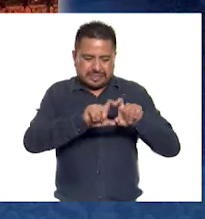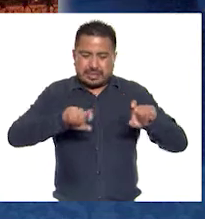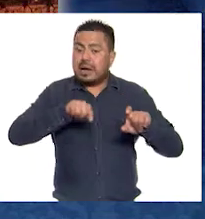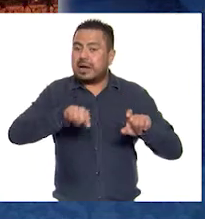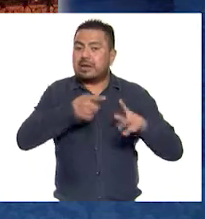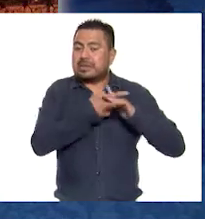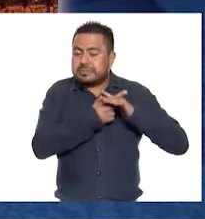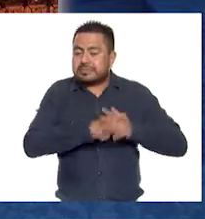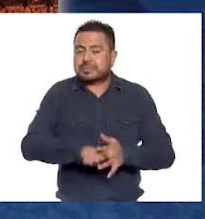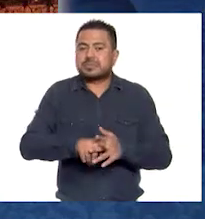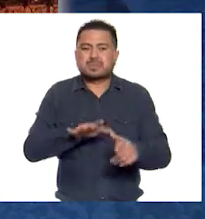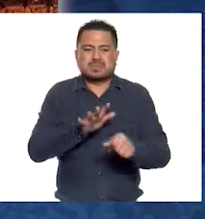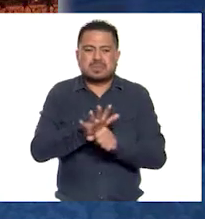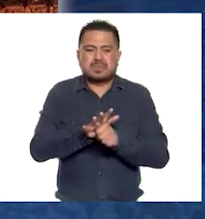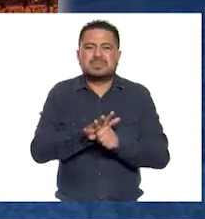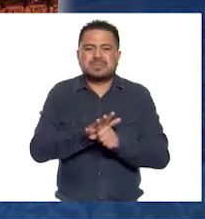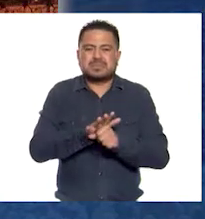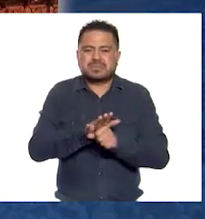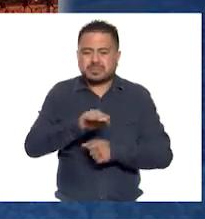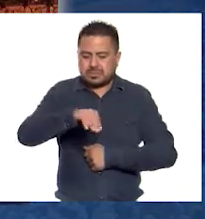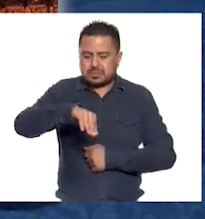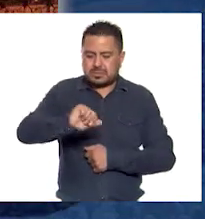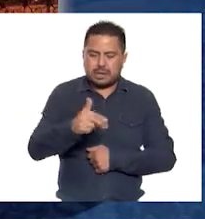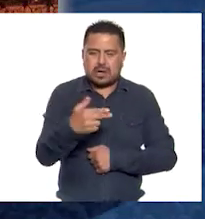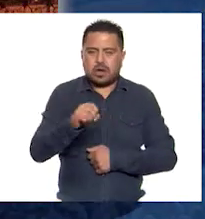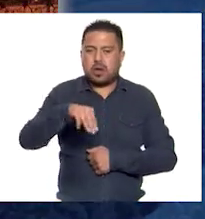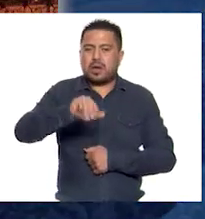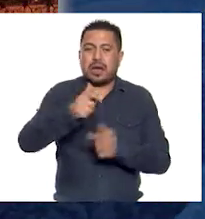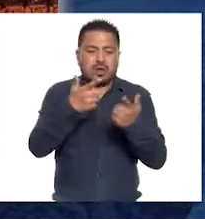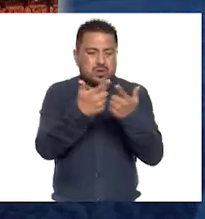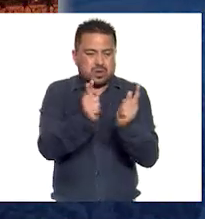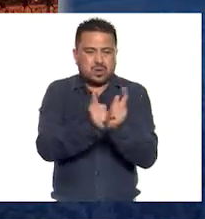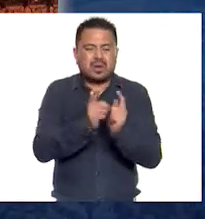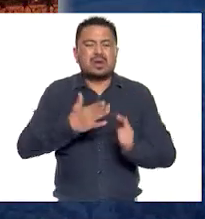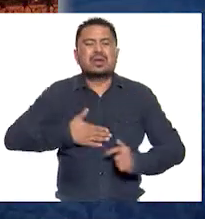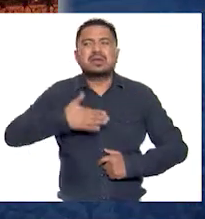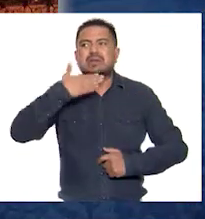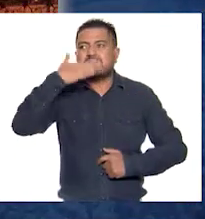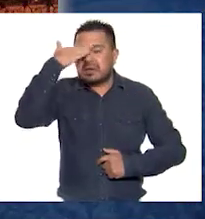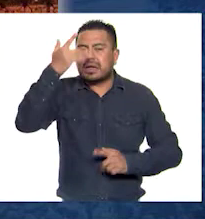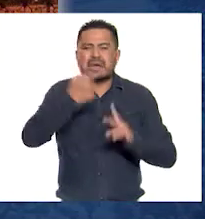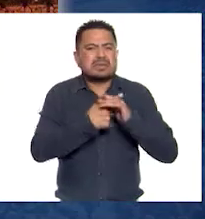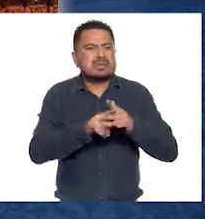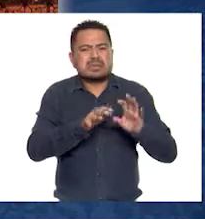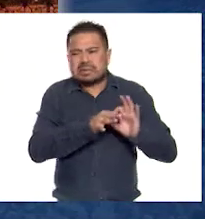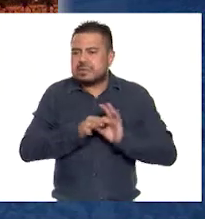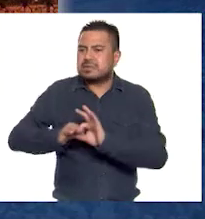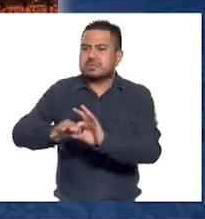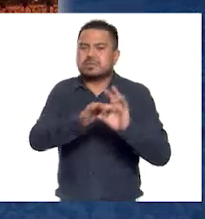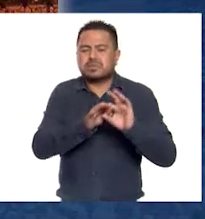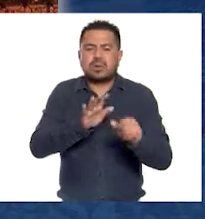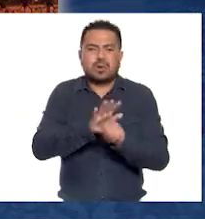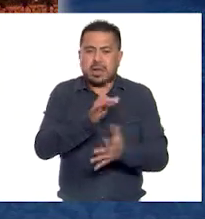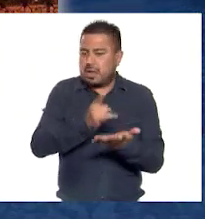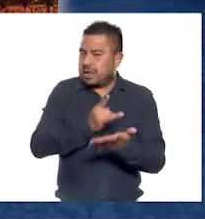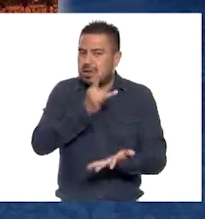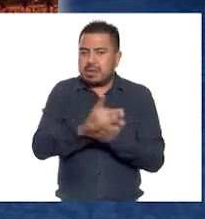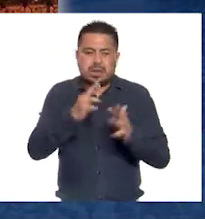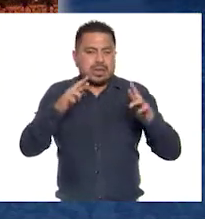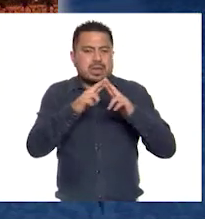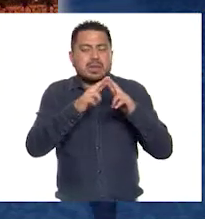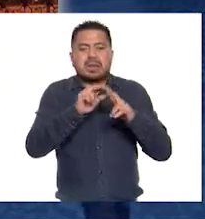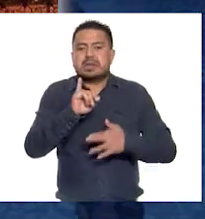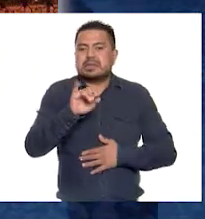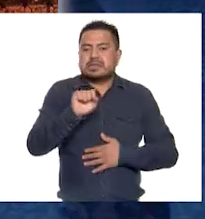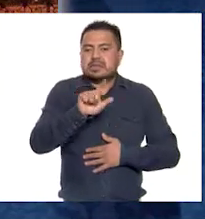a partir de las prédicas de Mahoma, las tribus árabes comenzaron a unificarse bajo una sola religión, el